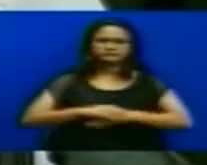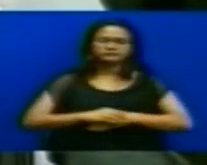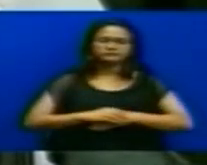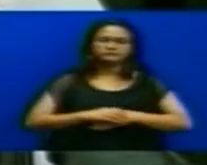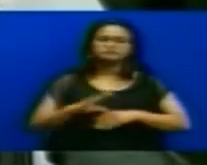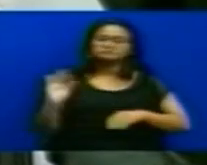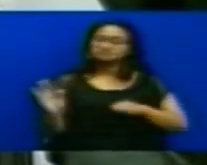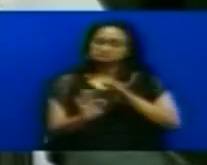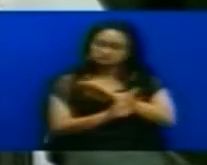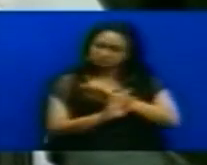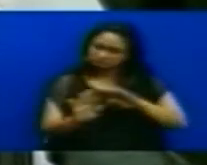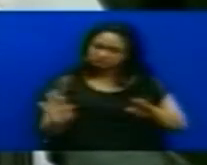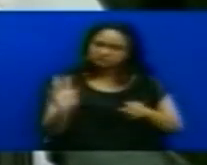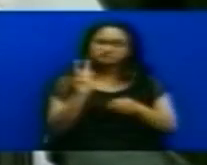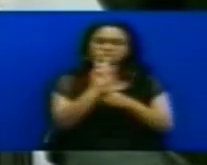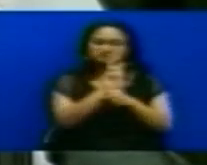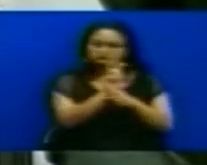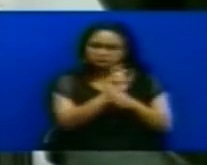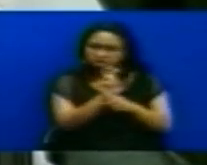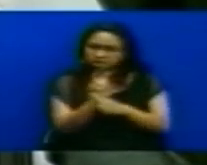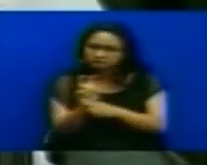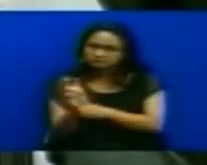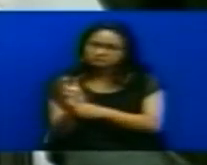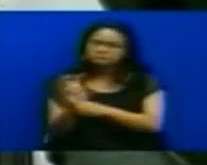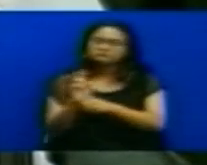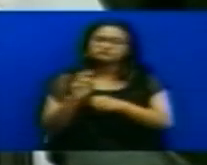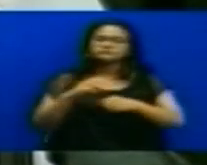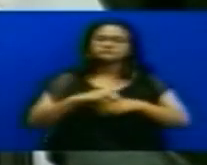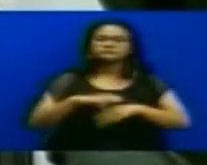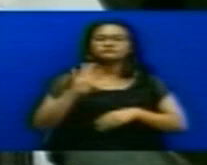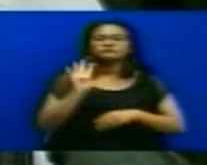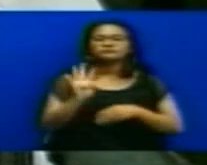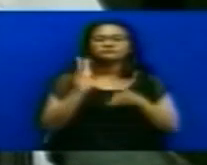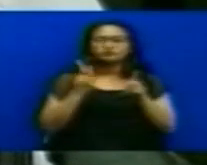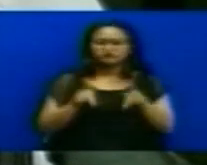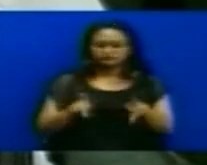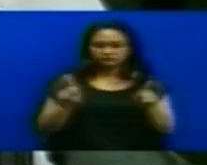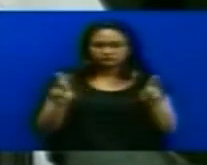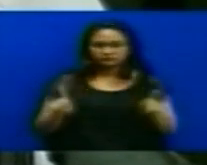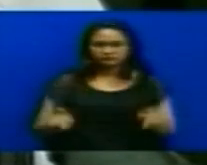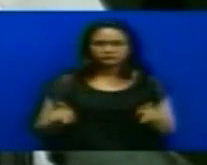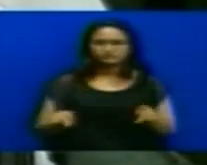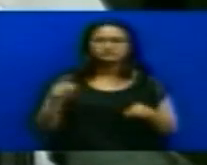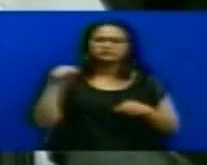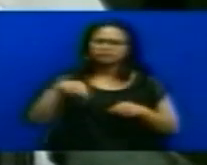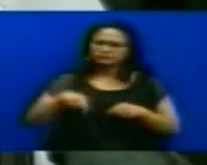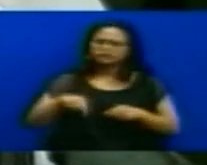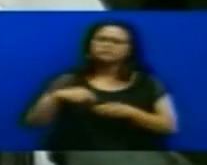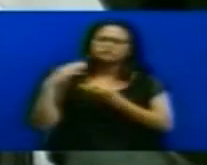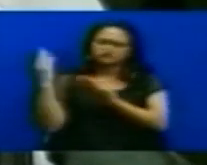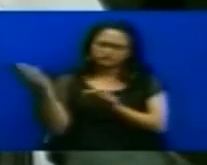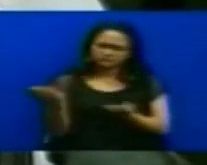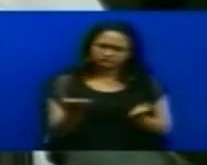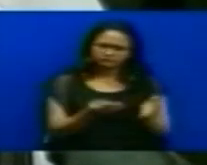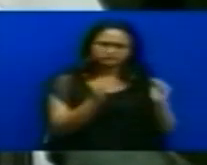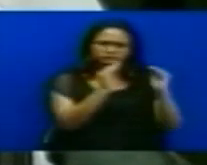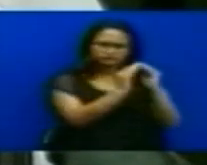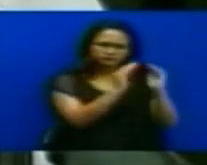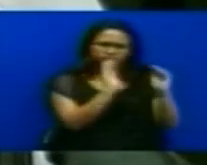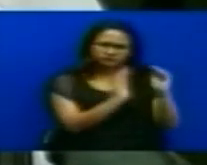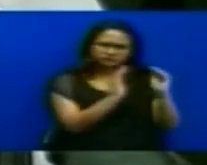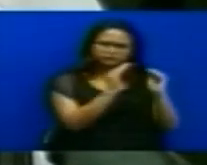han cumplido el periodo reglamentario 4 personas que hoy pasan a